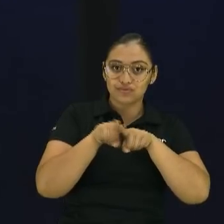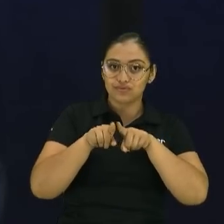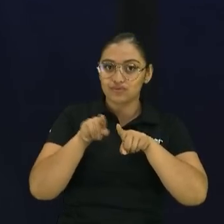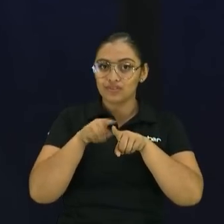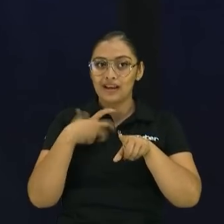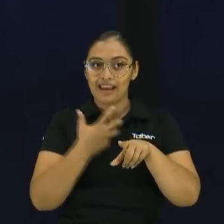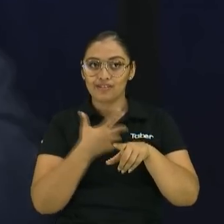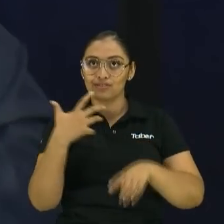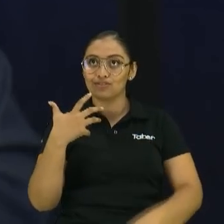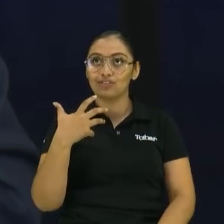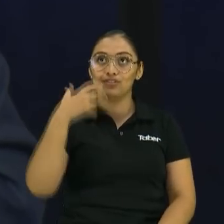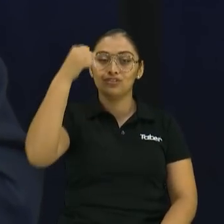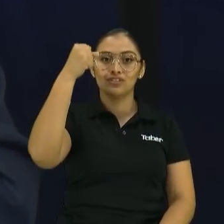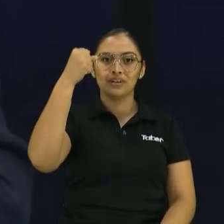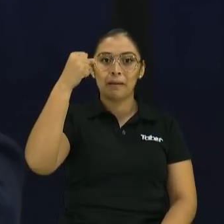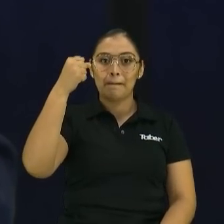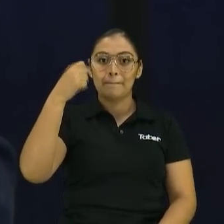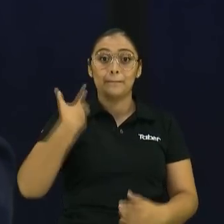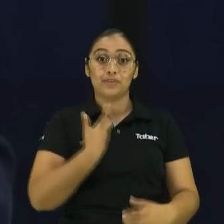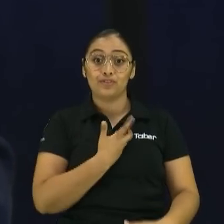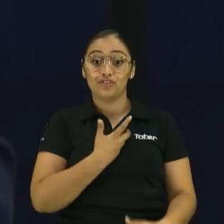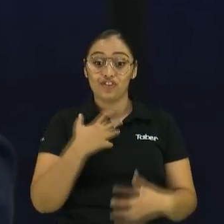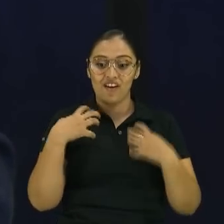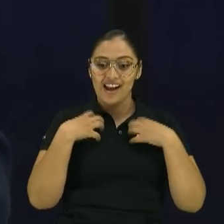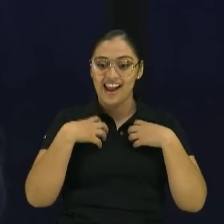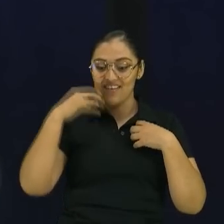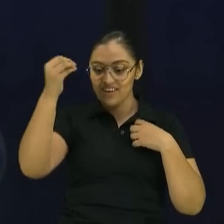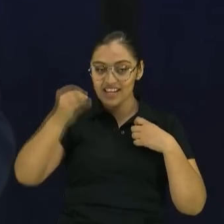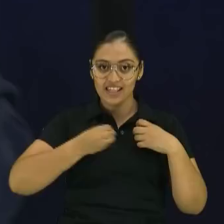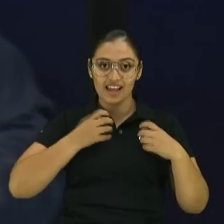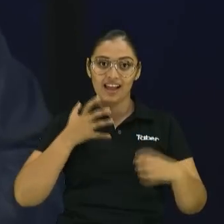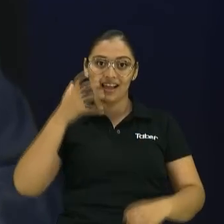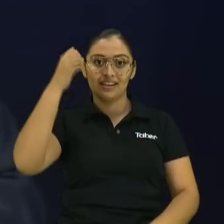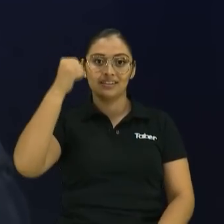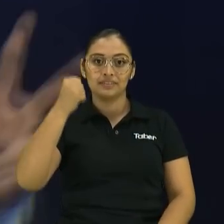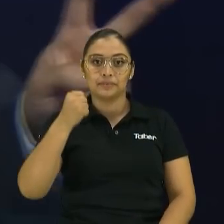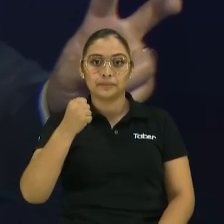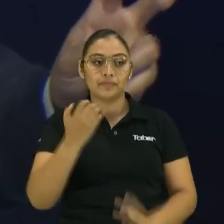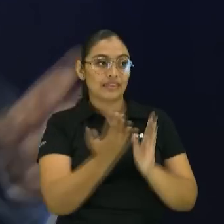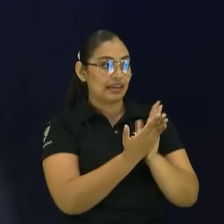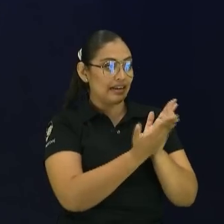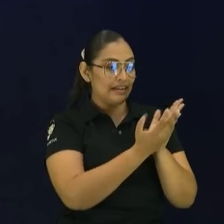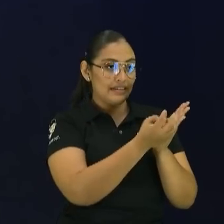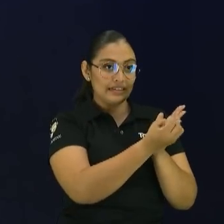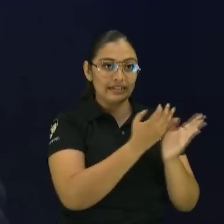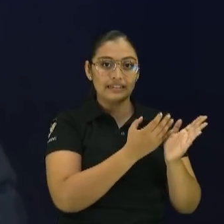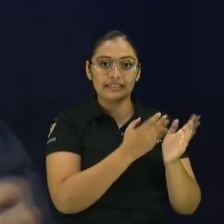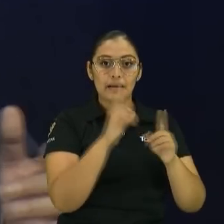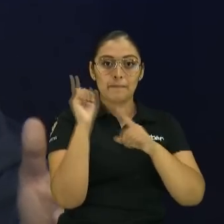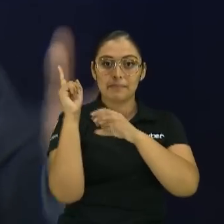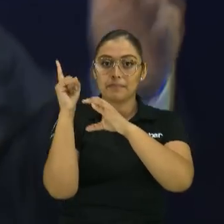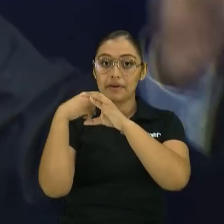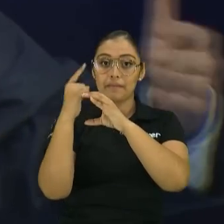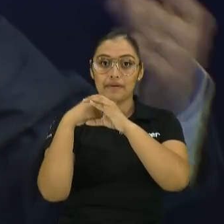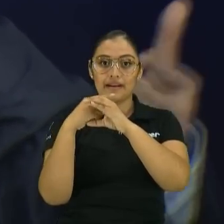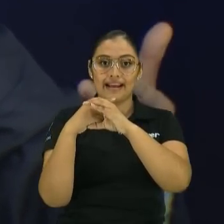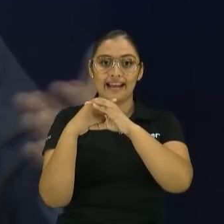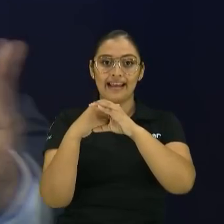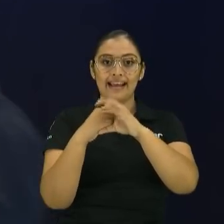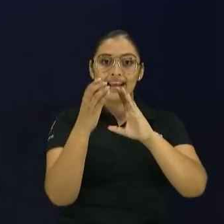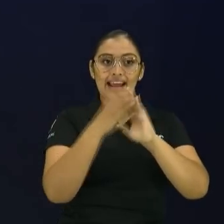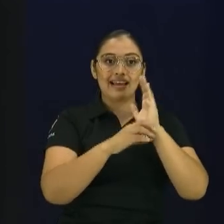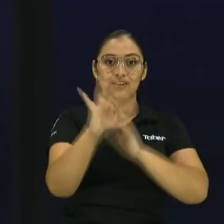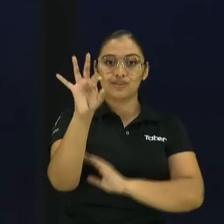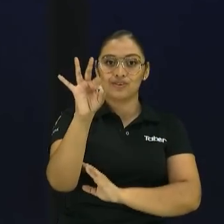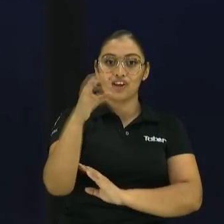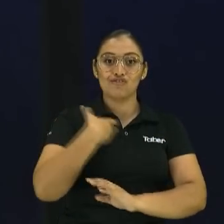como podemos vivir en victoria según lo que leemos en primera Corintios capítulo nueve que el apóstol Pablo estaba escribiendo estas cartas de sus lágrimas dice por favor viva